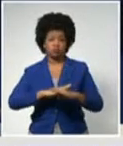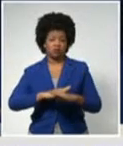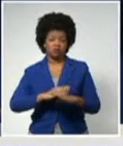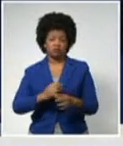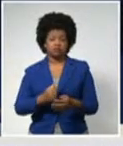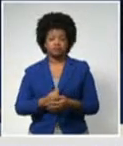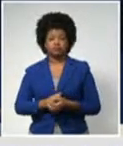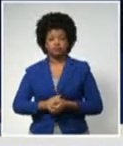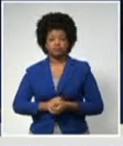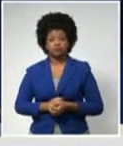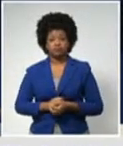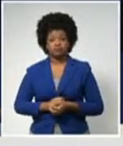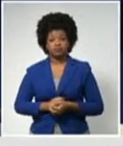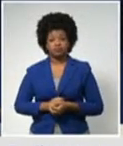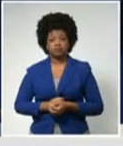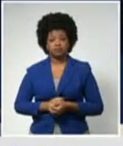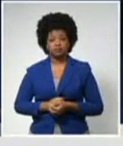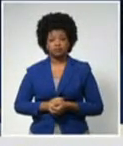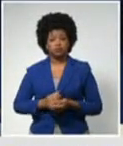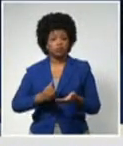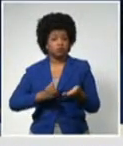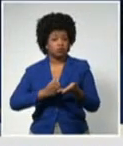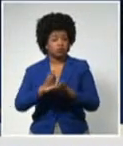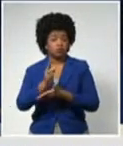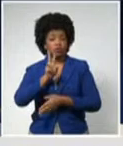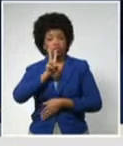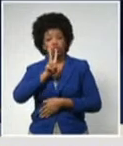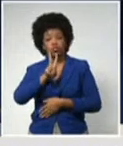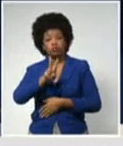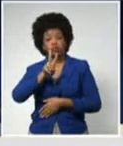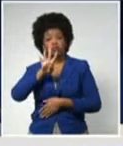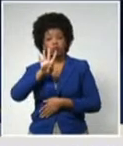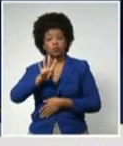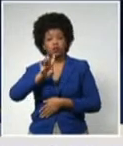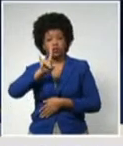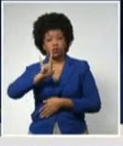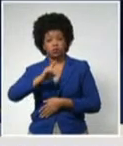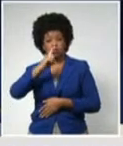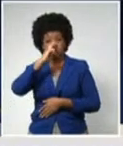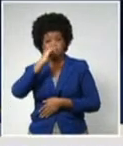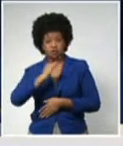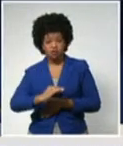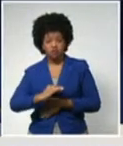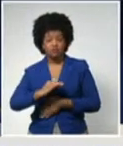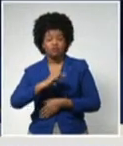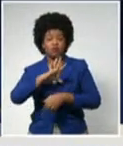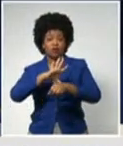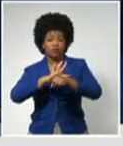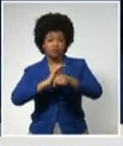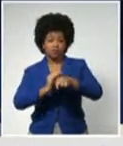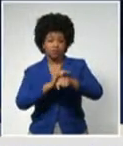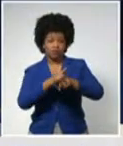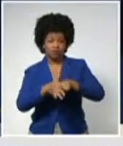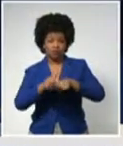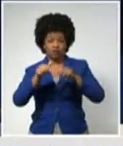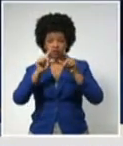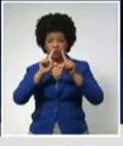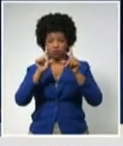se mantienen los 249 que han sido diagnosticados en Cuba, de los